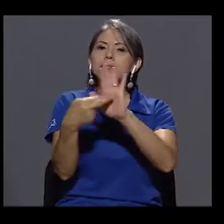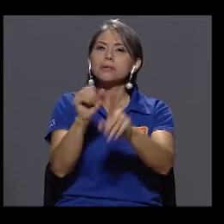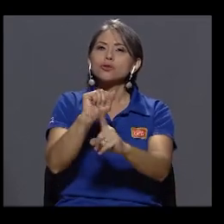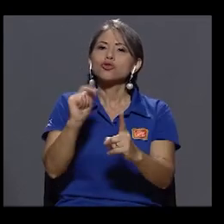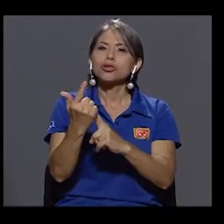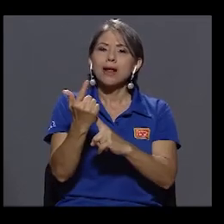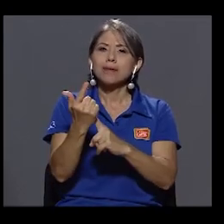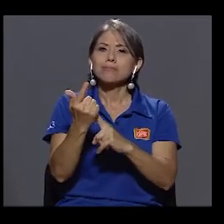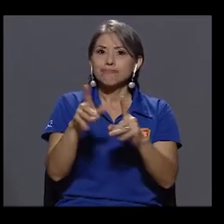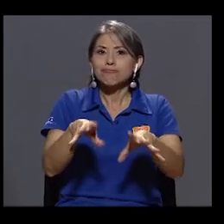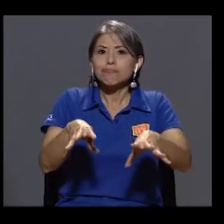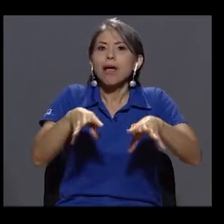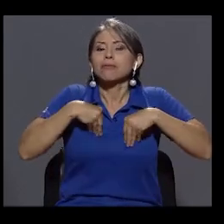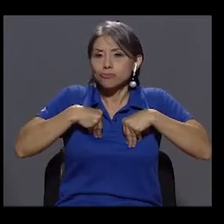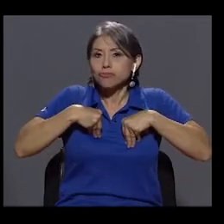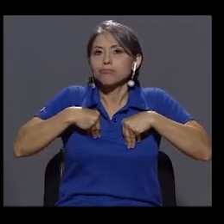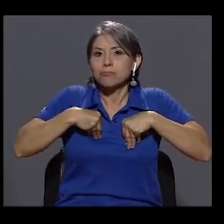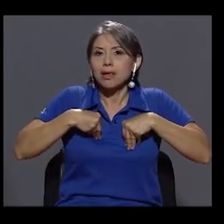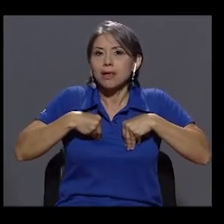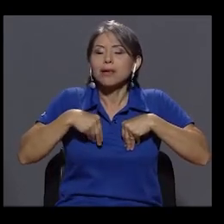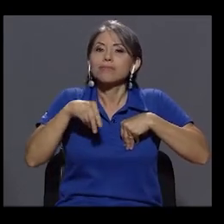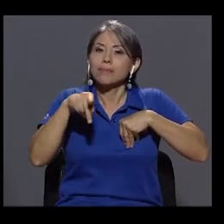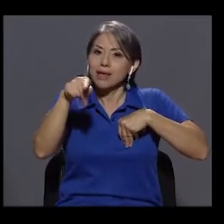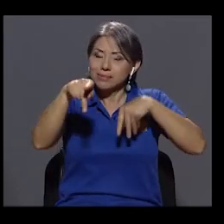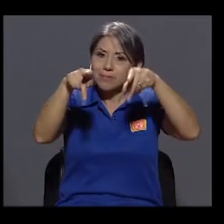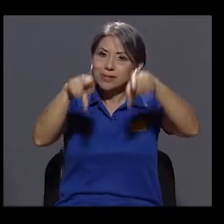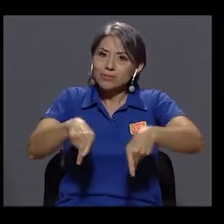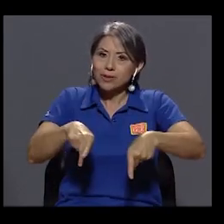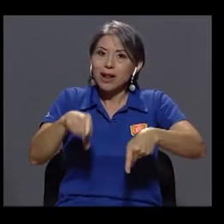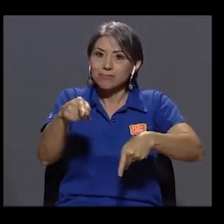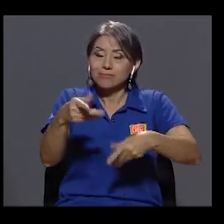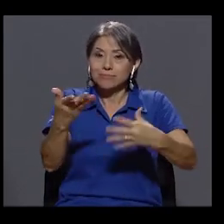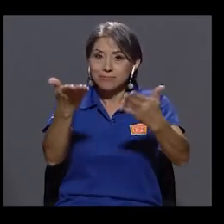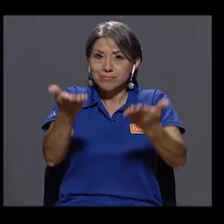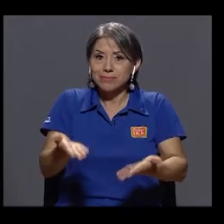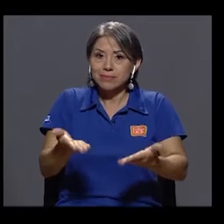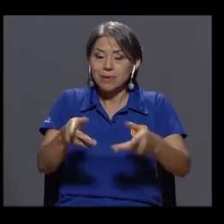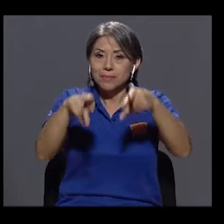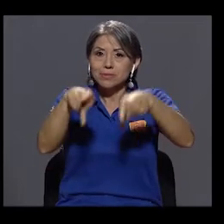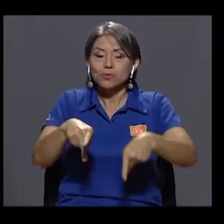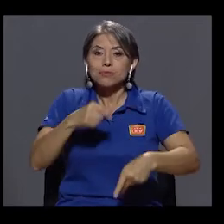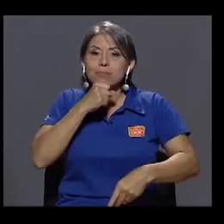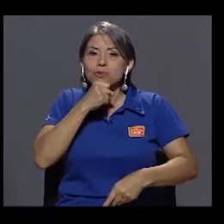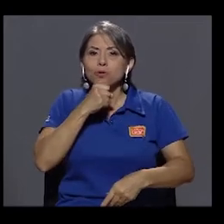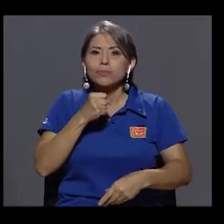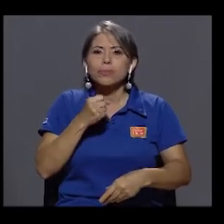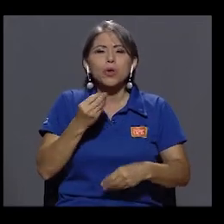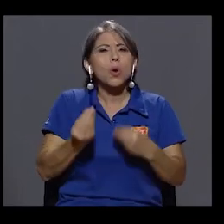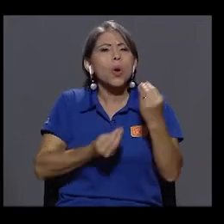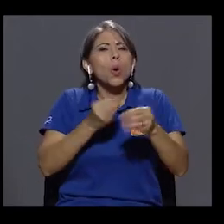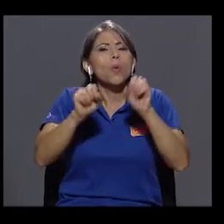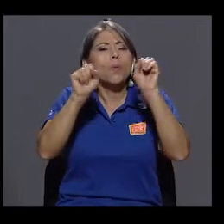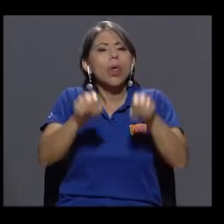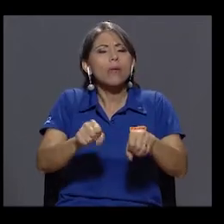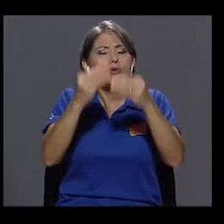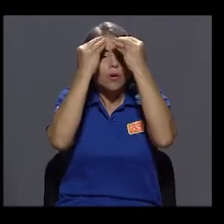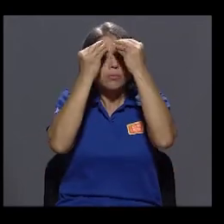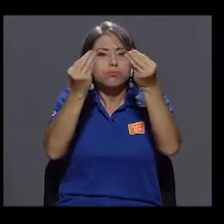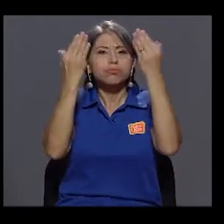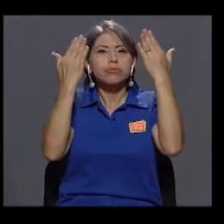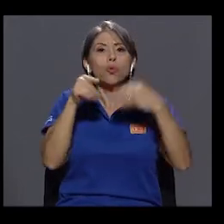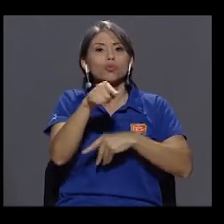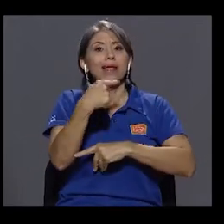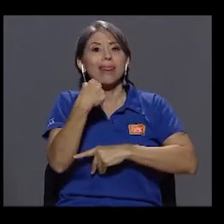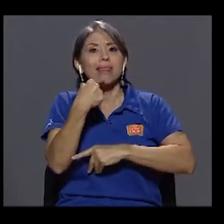social que asume en algunos momentos esa persona que es casualmente esa persona mayor como podemos quitar ese chip ahora este hablaba